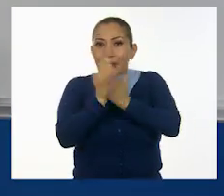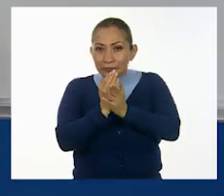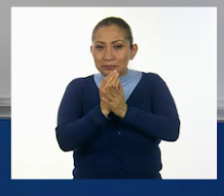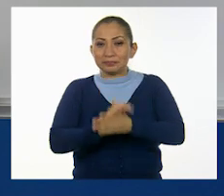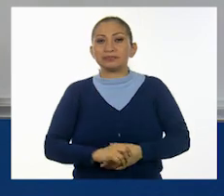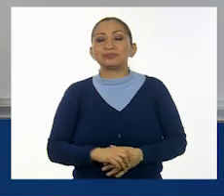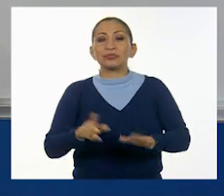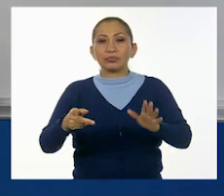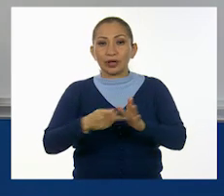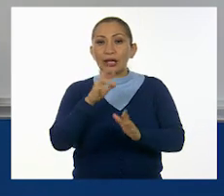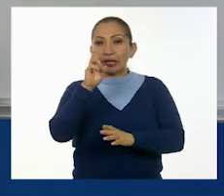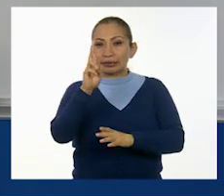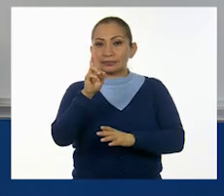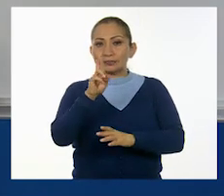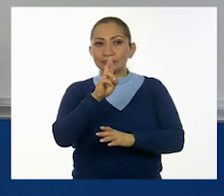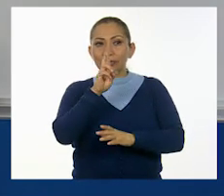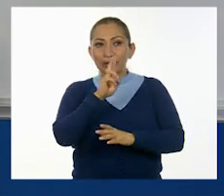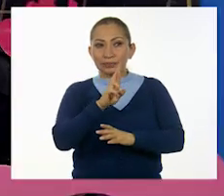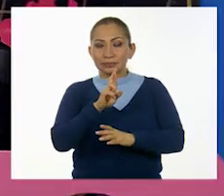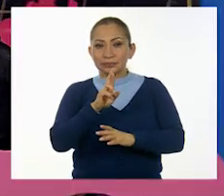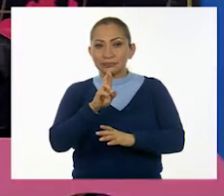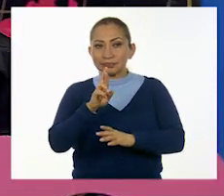Inhalamos.